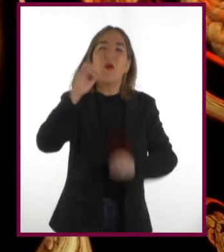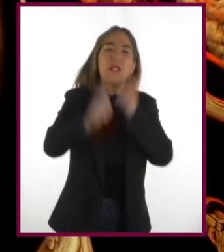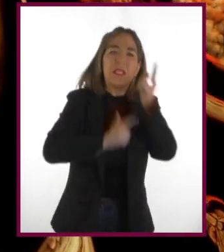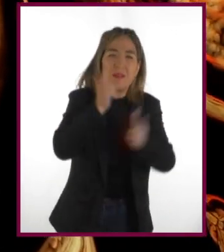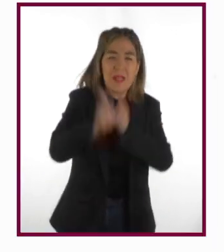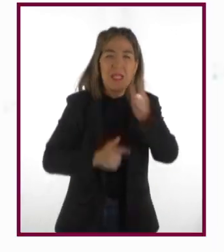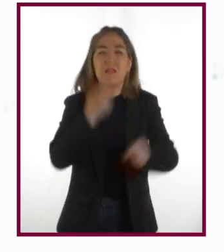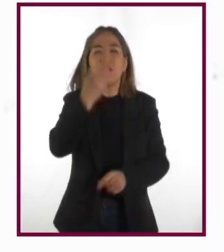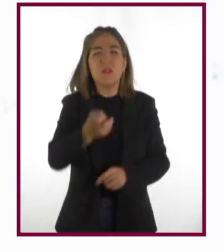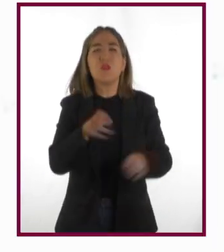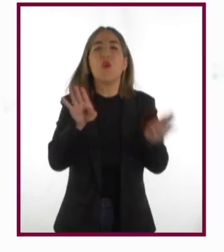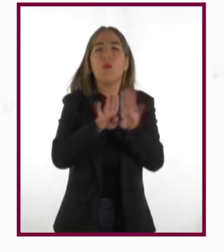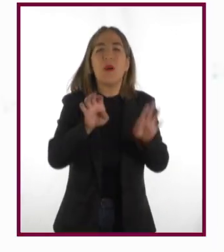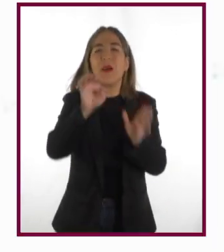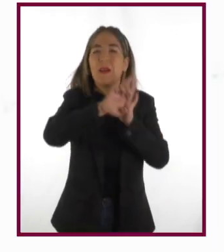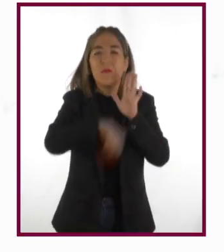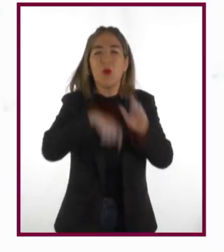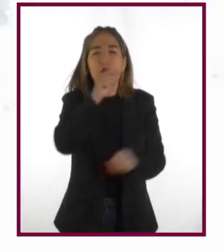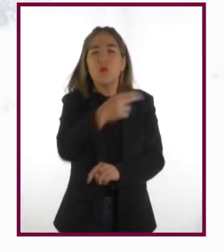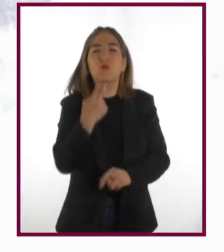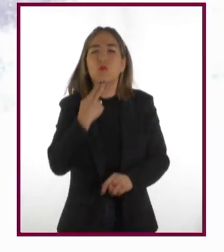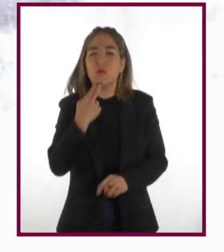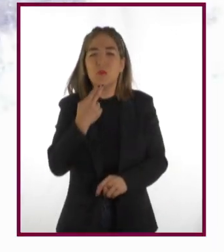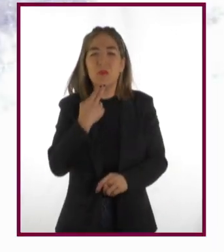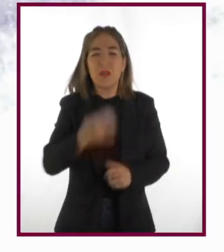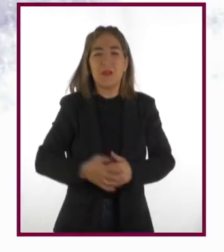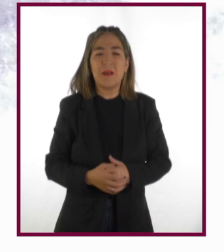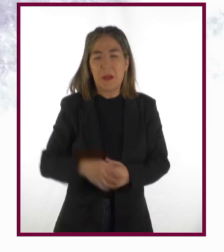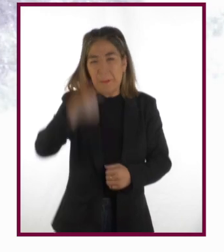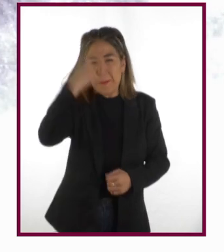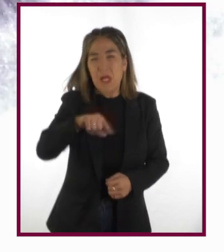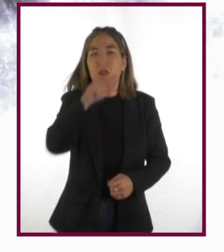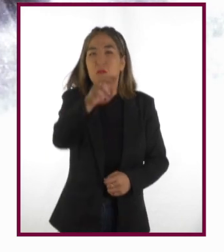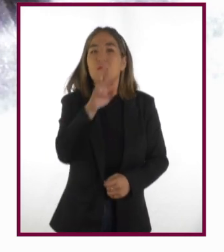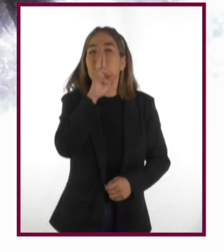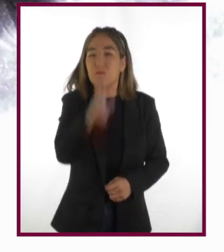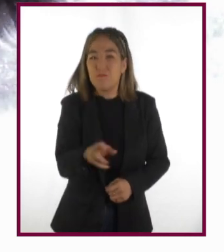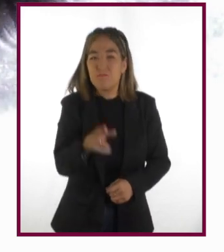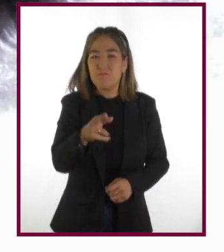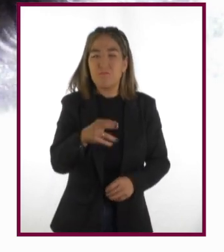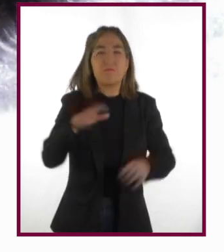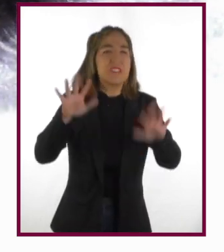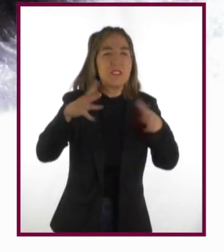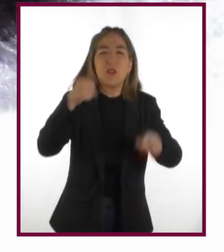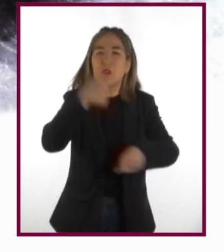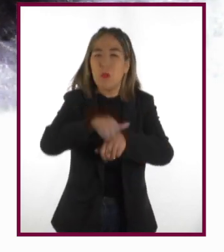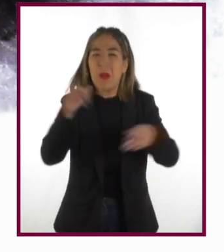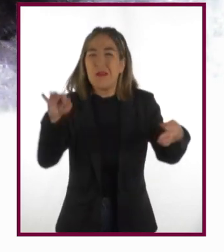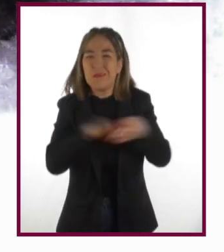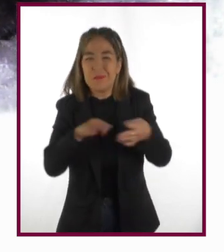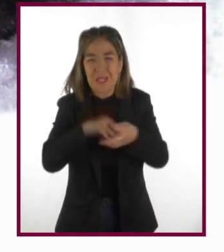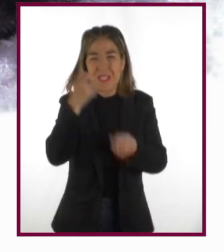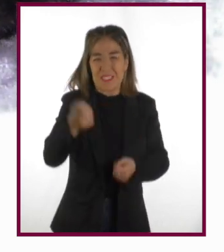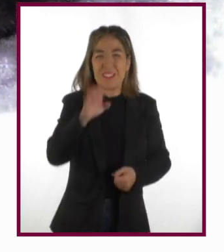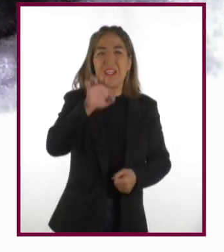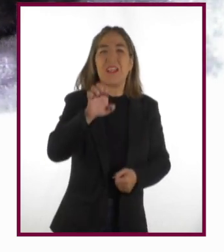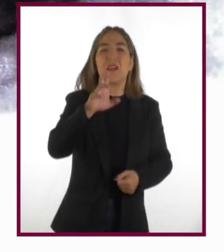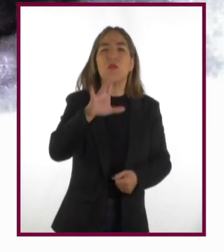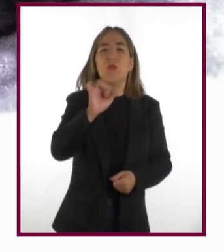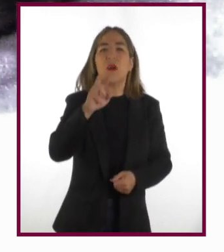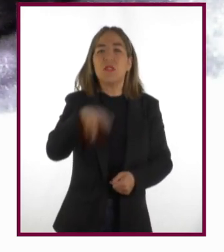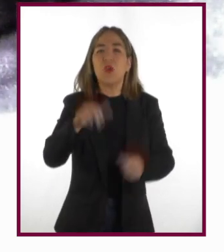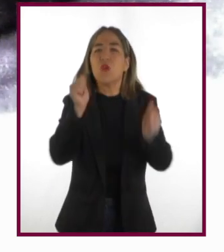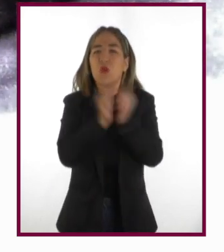Entonces, por ejemplo, muchos de los modelos que se utilizan para poder resolver de manera aproximada las ecuaciones en